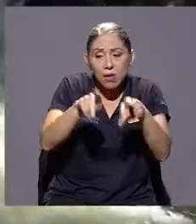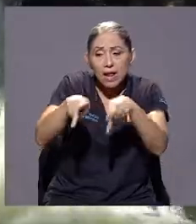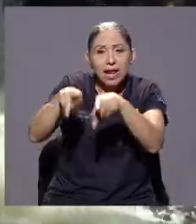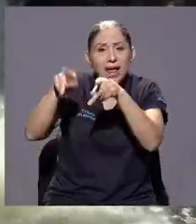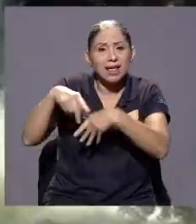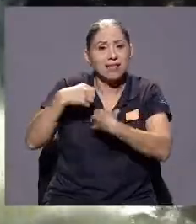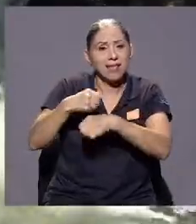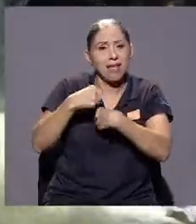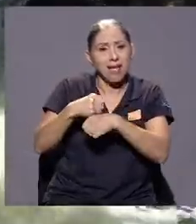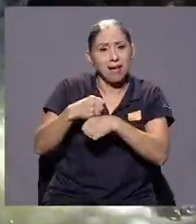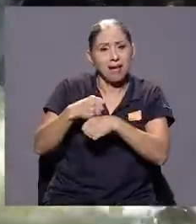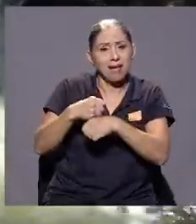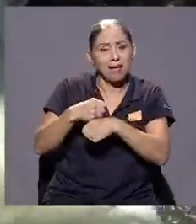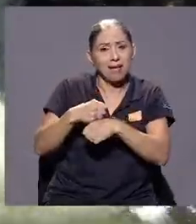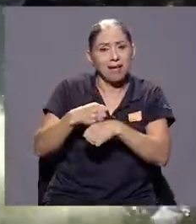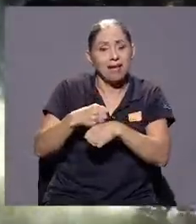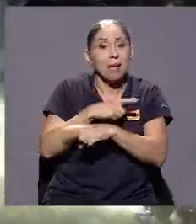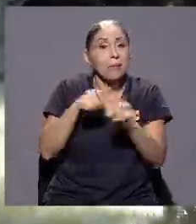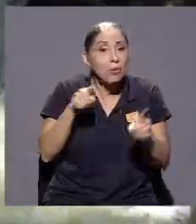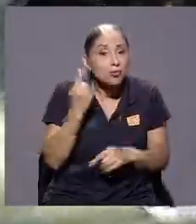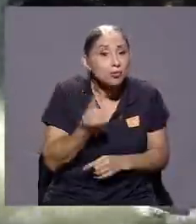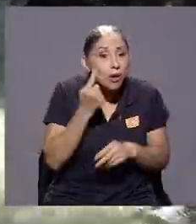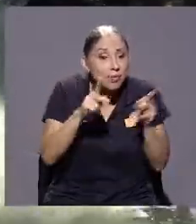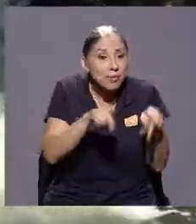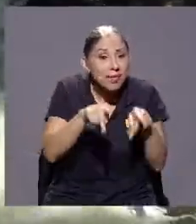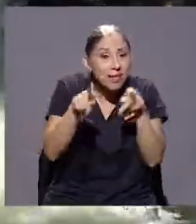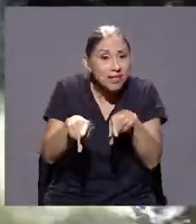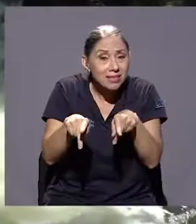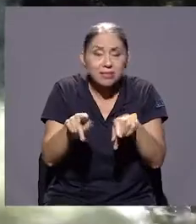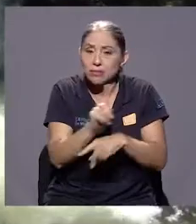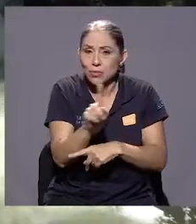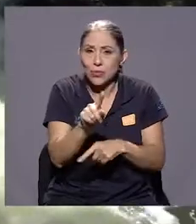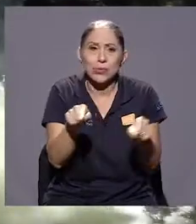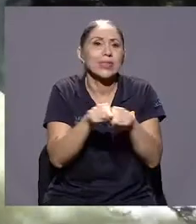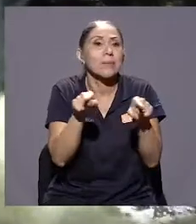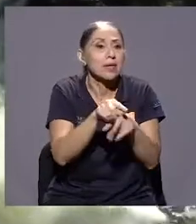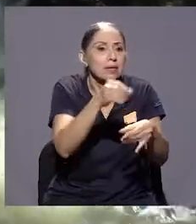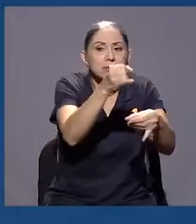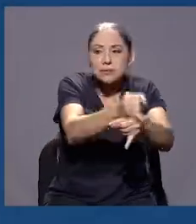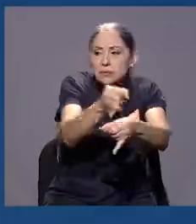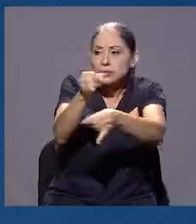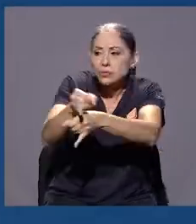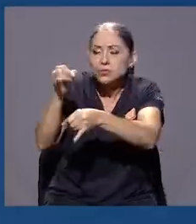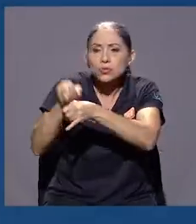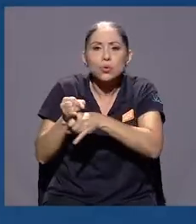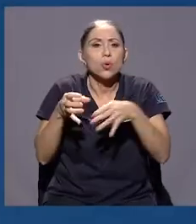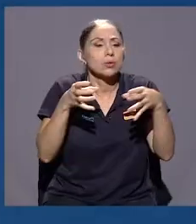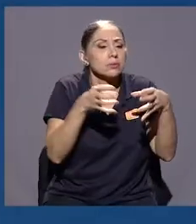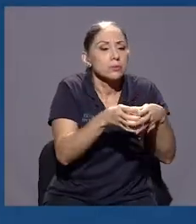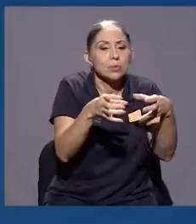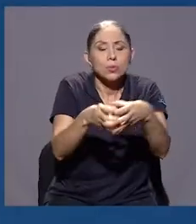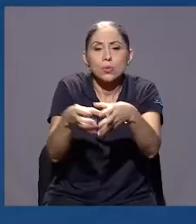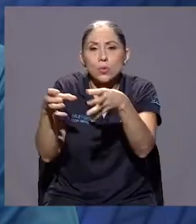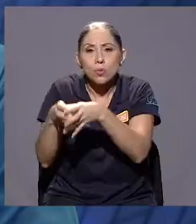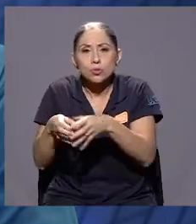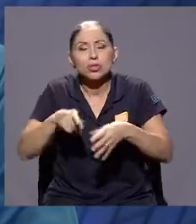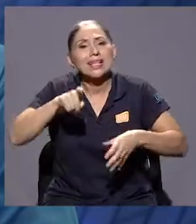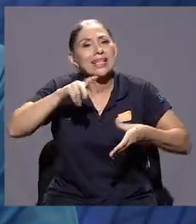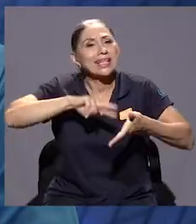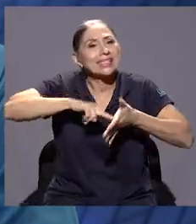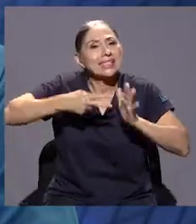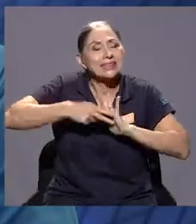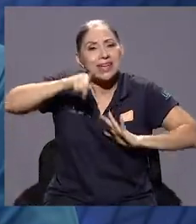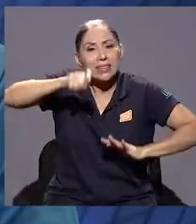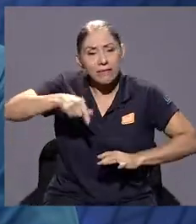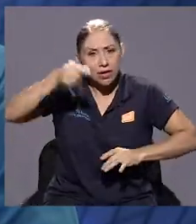al ser múltiples actores de un tema amplio de gobernanza también el tema de qué acciones